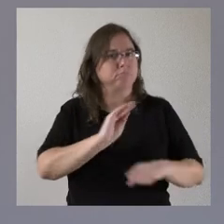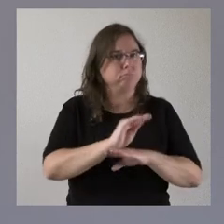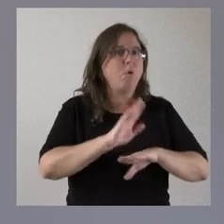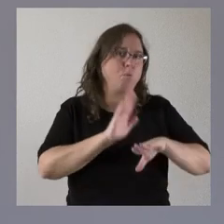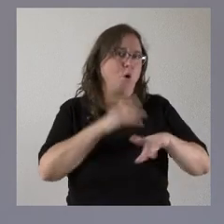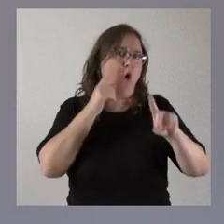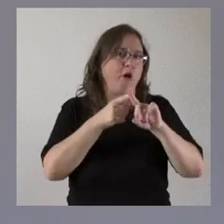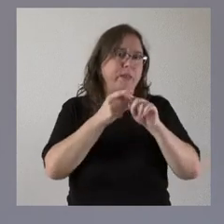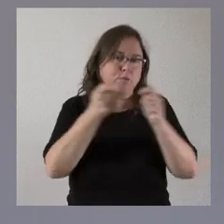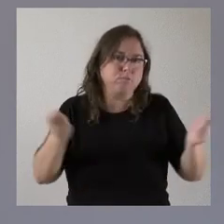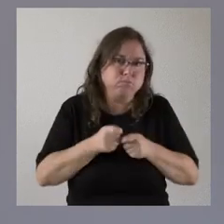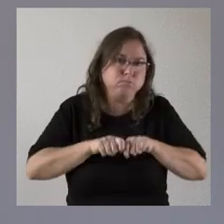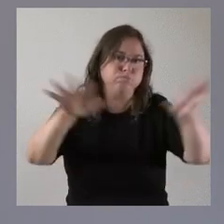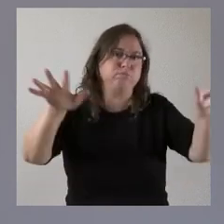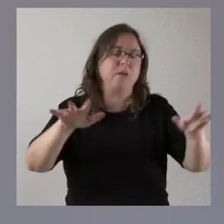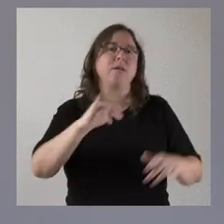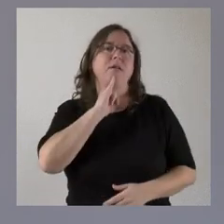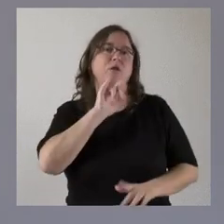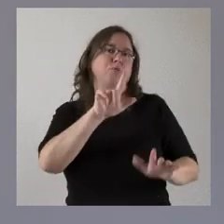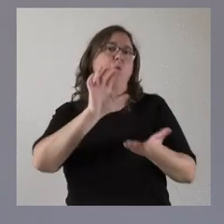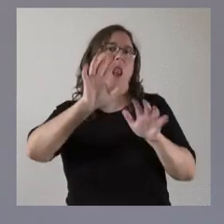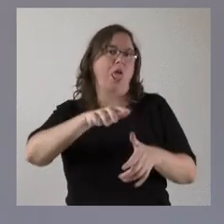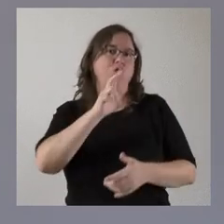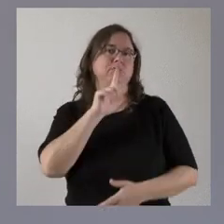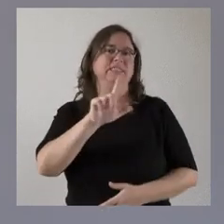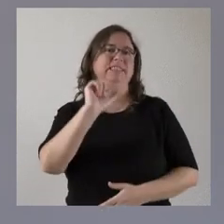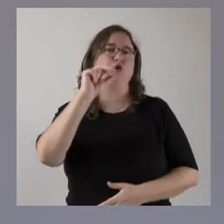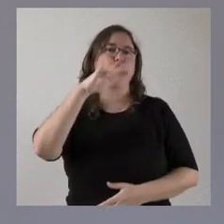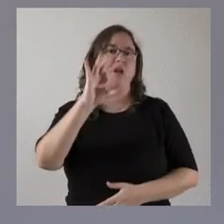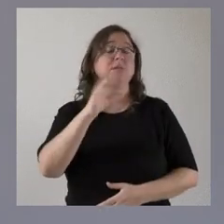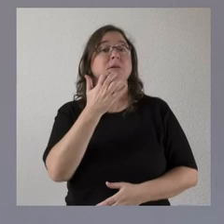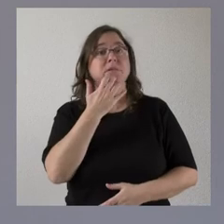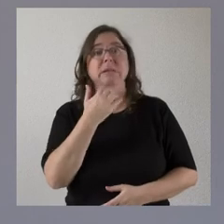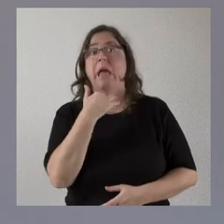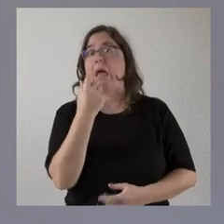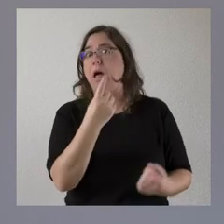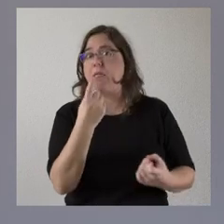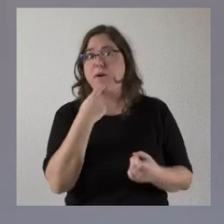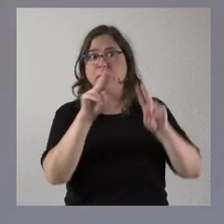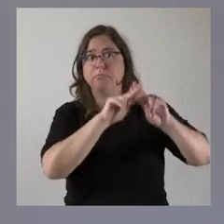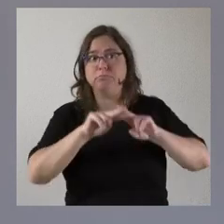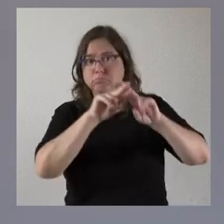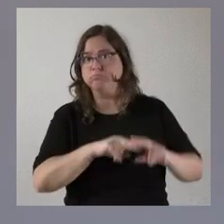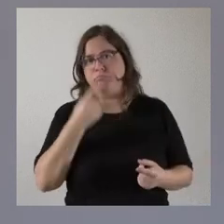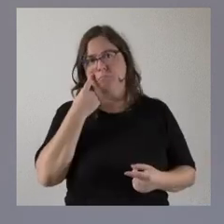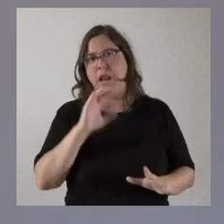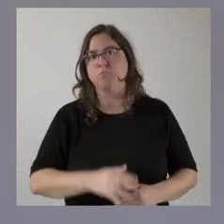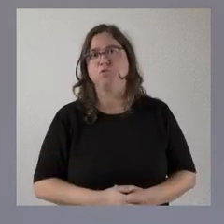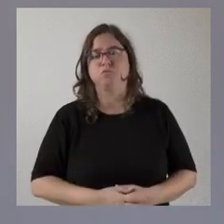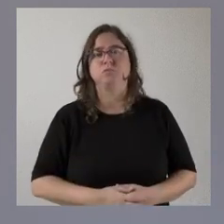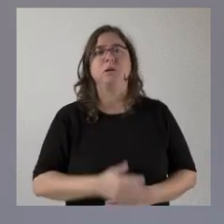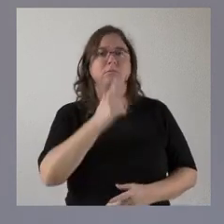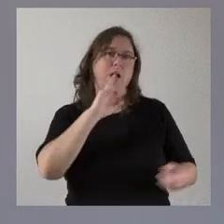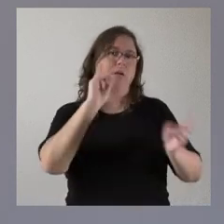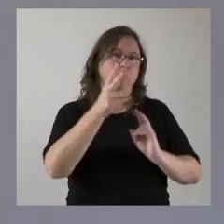finalidad si en algunos aspectos que usted ha señalado es necesario pues hacer una revisión pues lógicamente lo examinaremos y le daremos